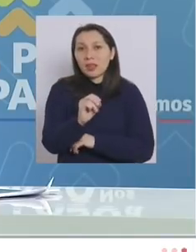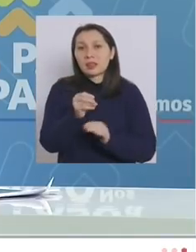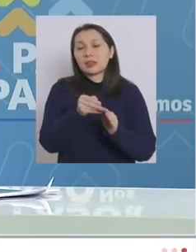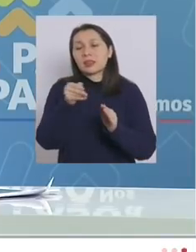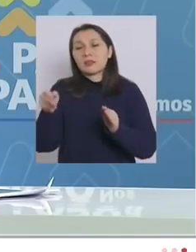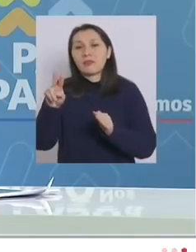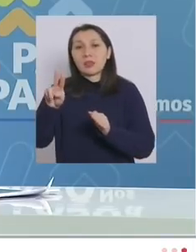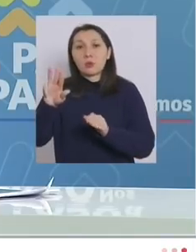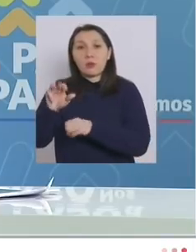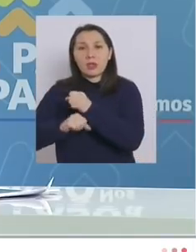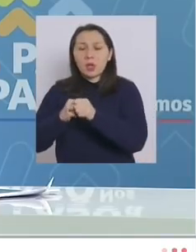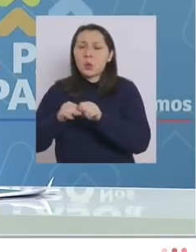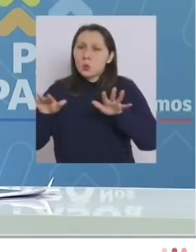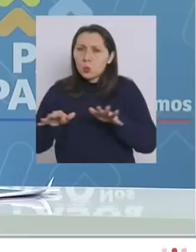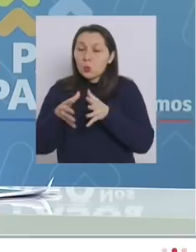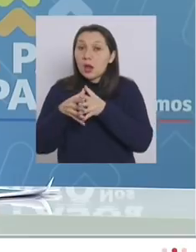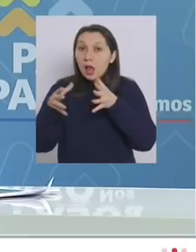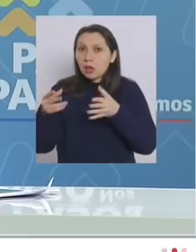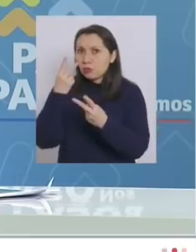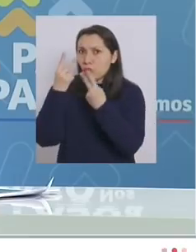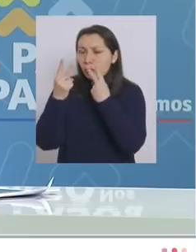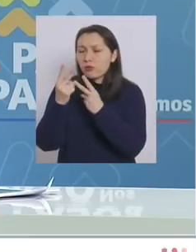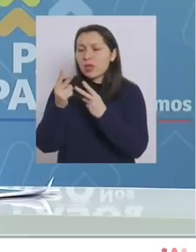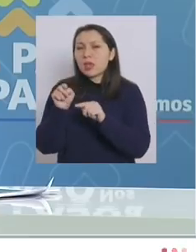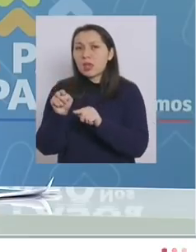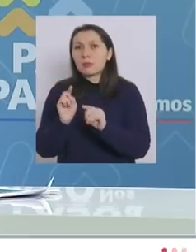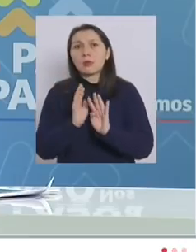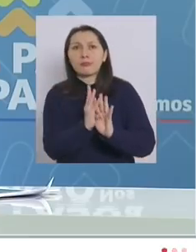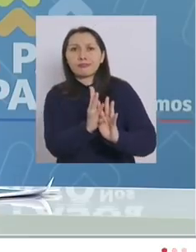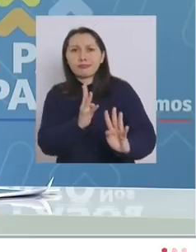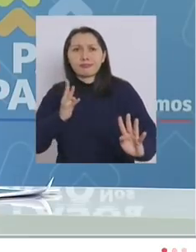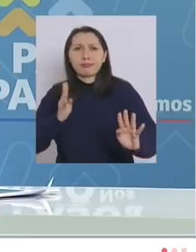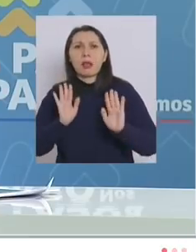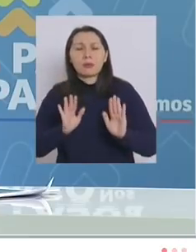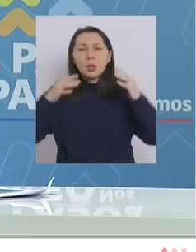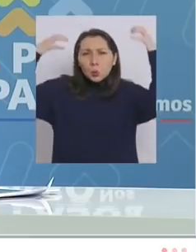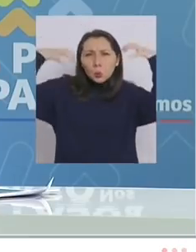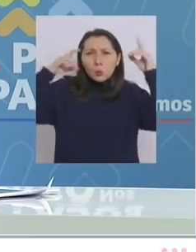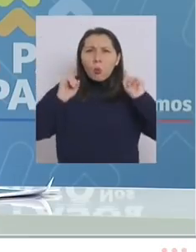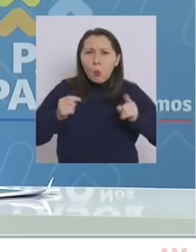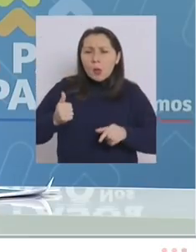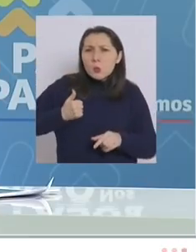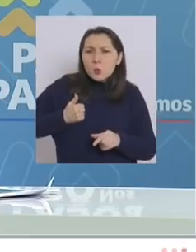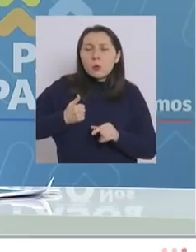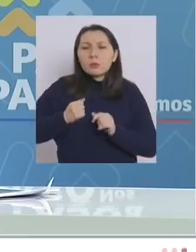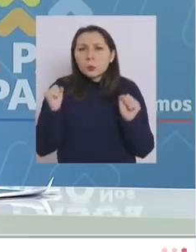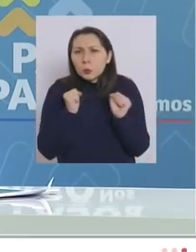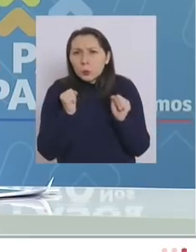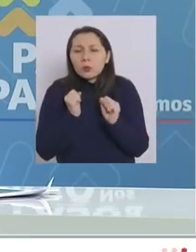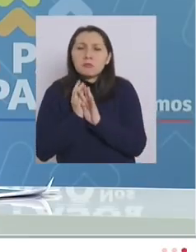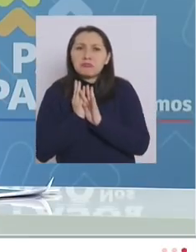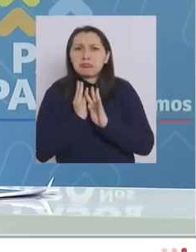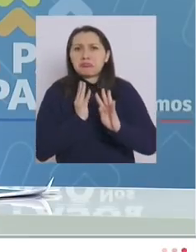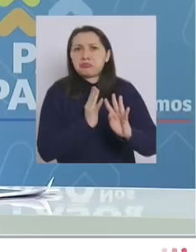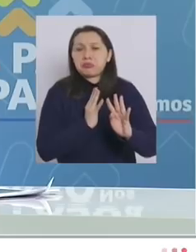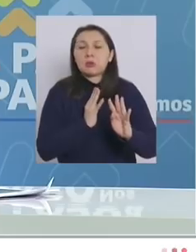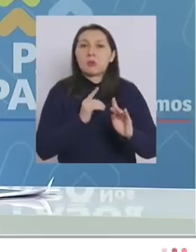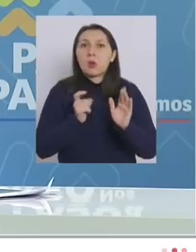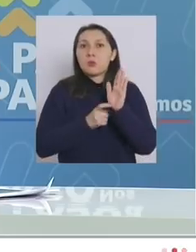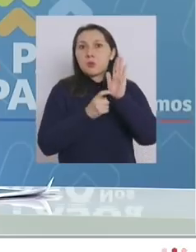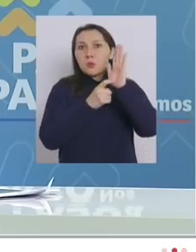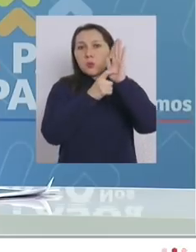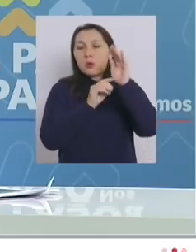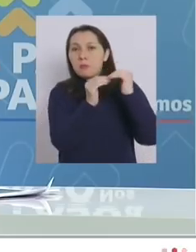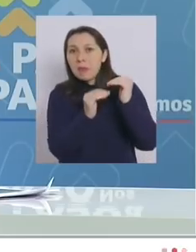29 que han hecho un esfuerzo enorme. Los vimos ahí esperando vacunarse bajo la lluvia, bajo el frío. Y ellos están batiendo un récord,